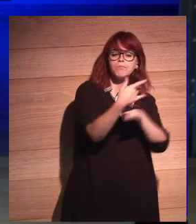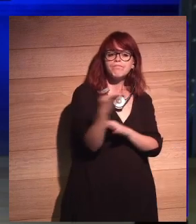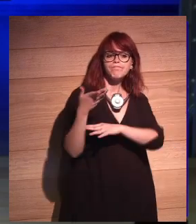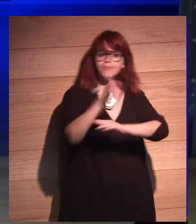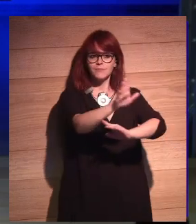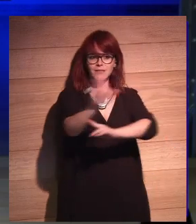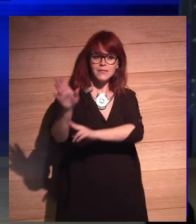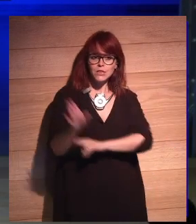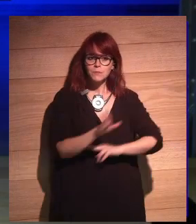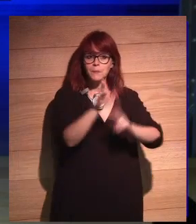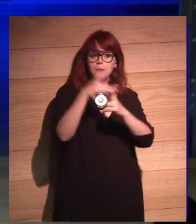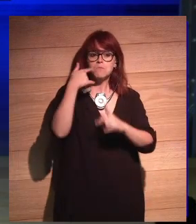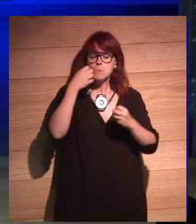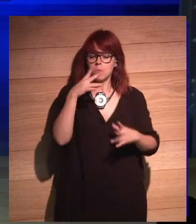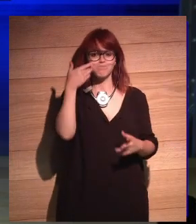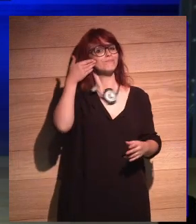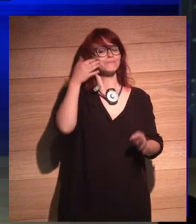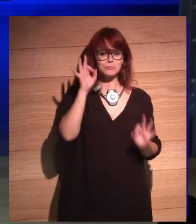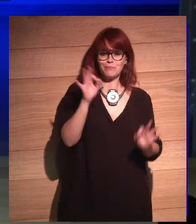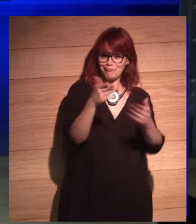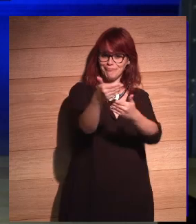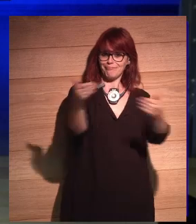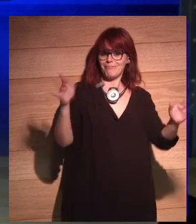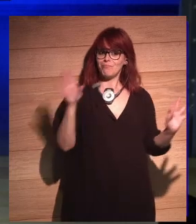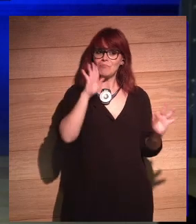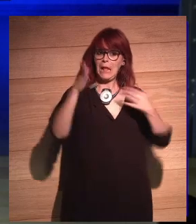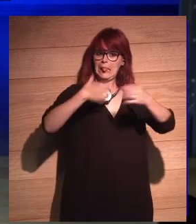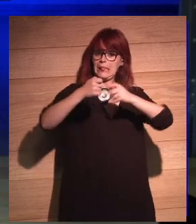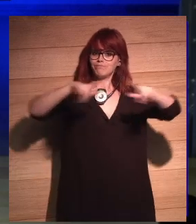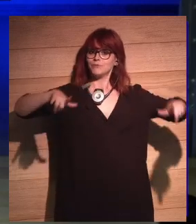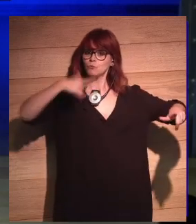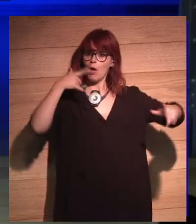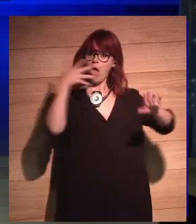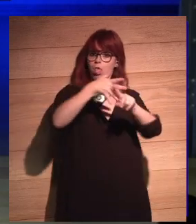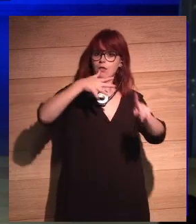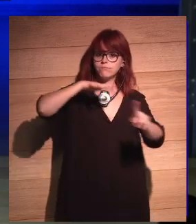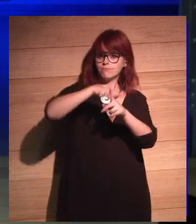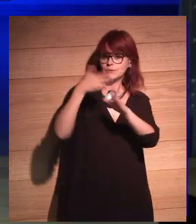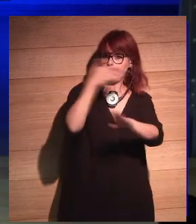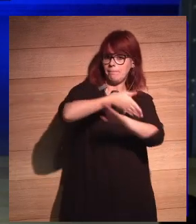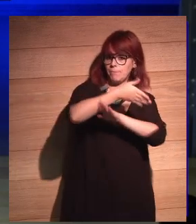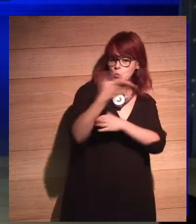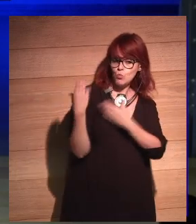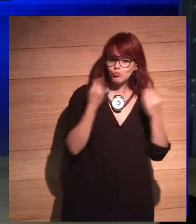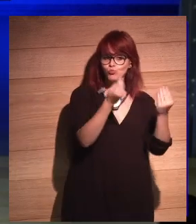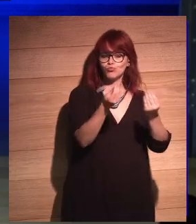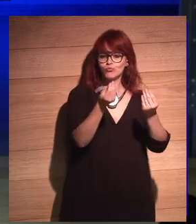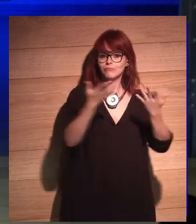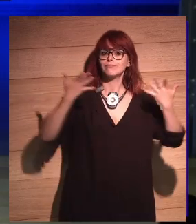mostramos el salón y la verdad es que presumimos mucho de él y fue muchísima gente. Y